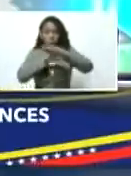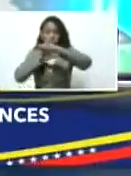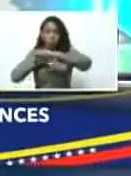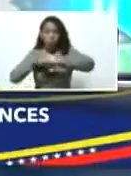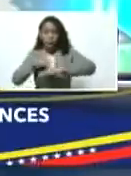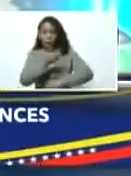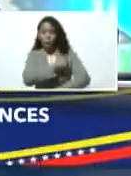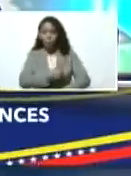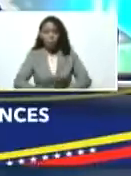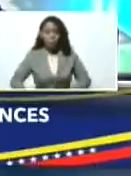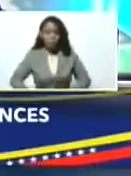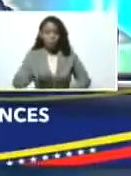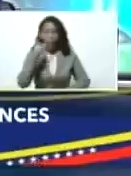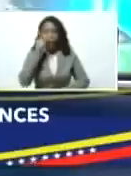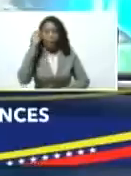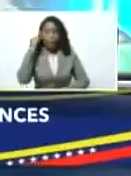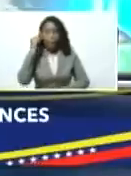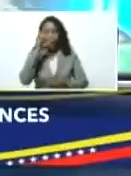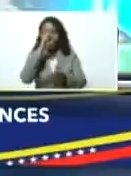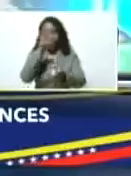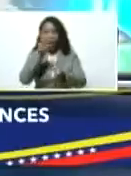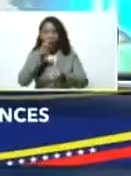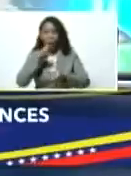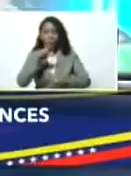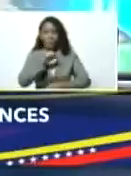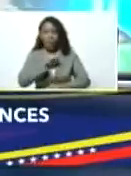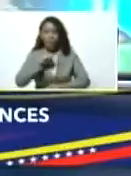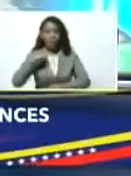presidentes y presidentas de bancos privados